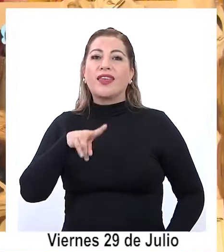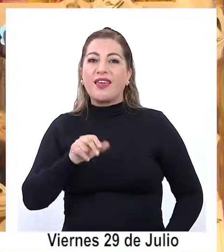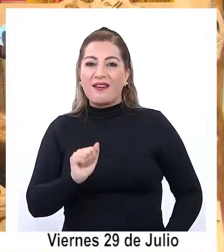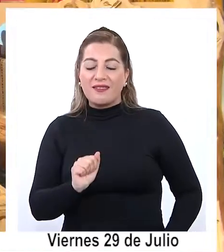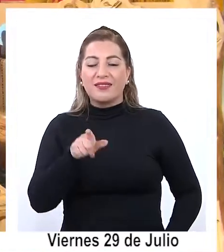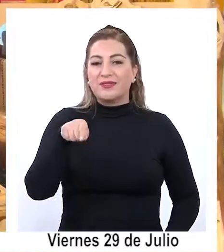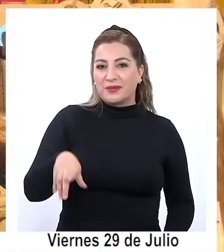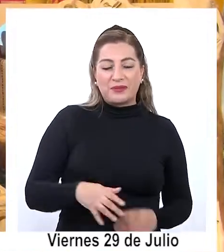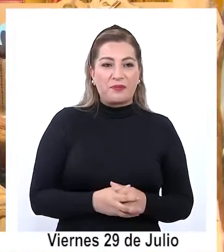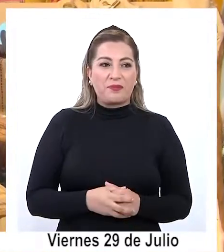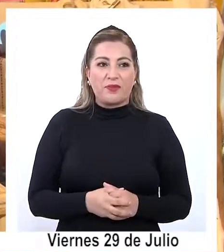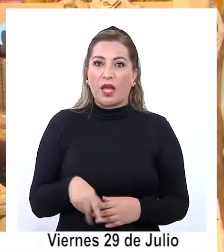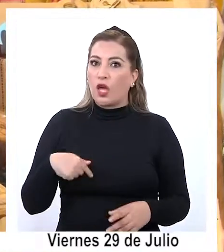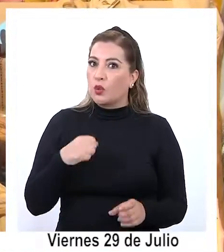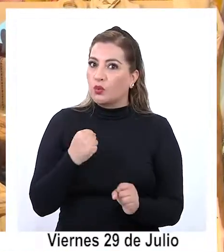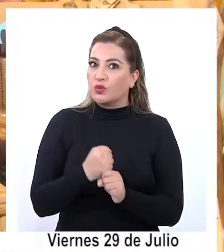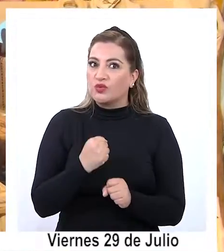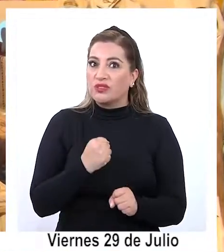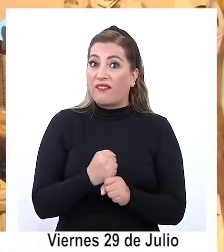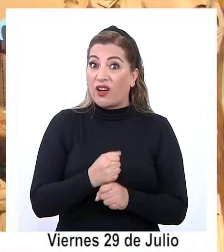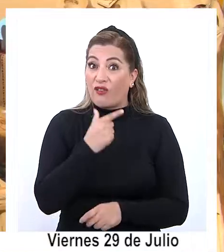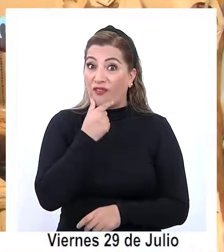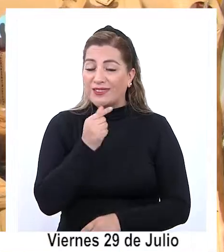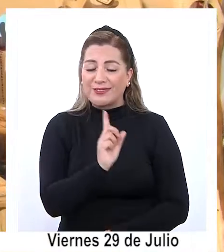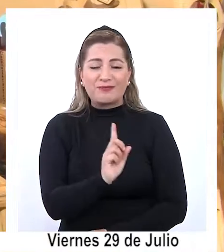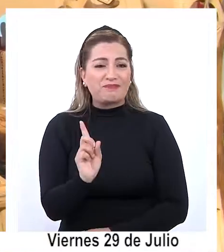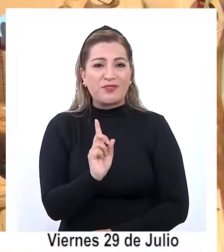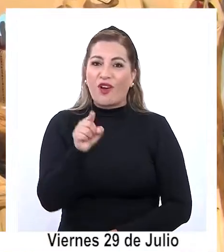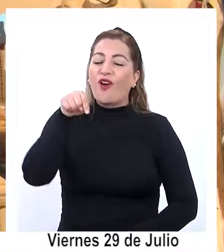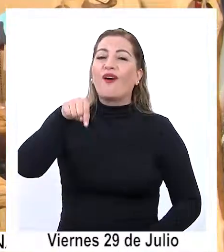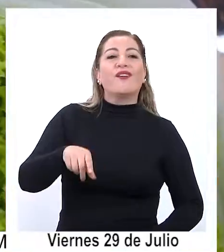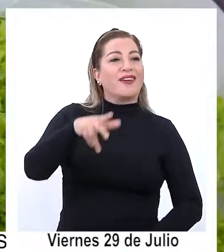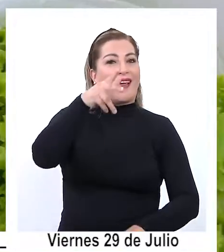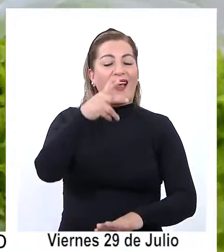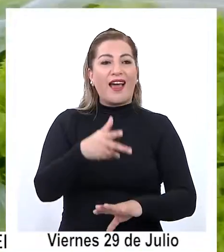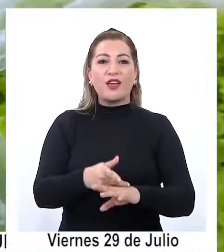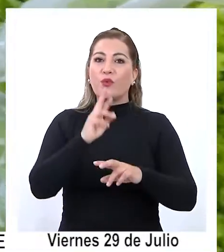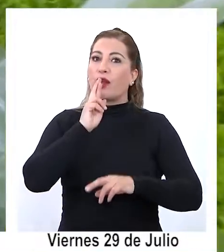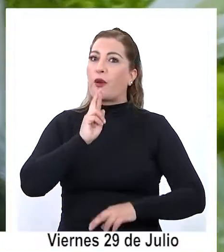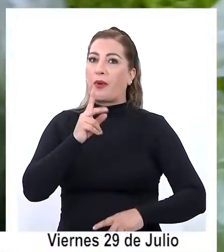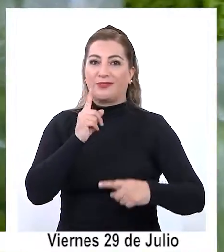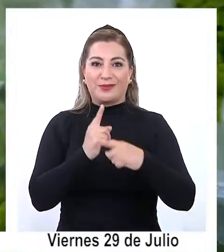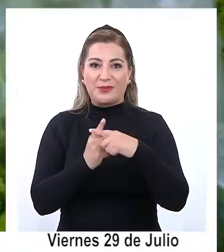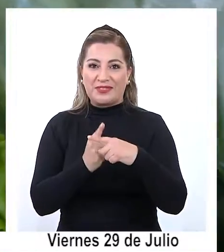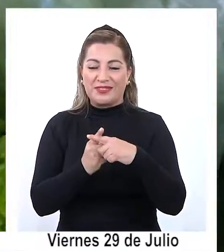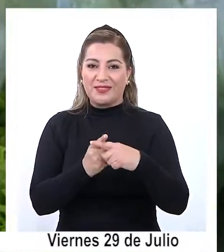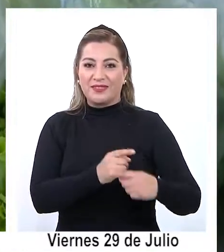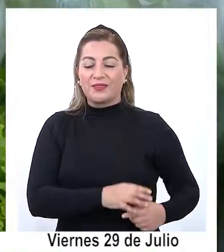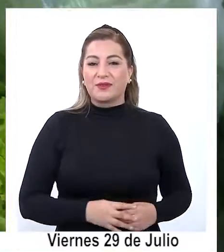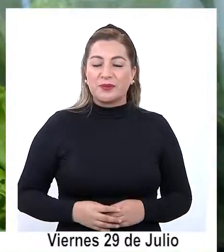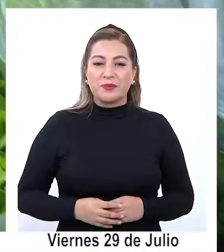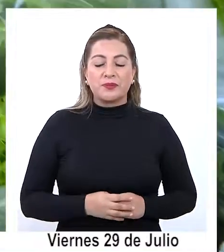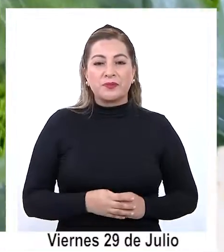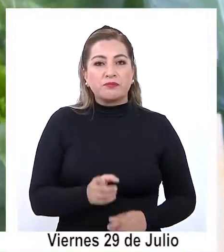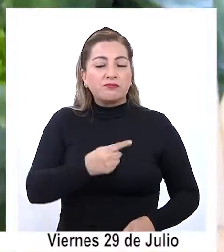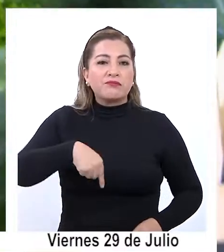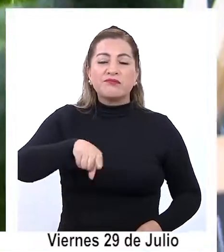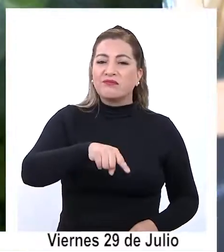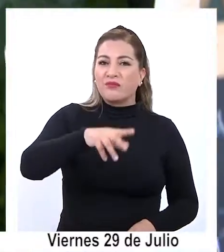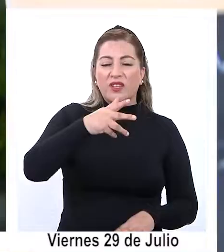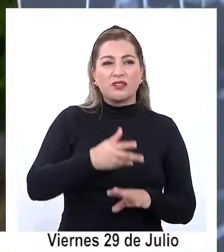hidroponía. Una tarea que no ha sido fácil, pero que hoy tiene resultados positivos.